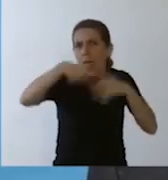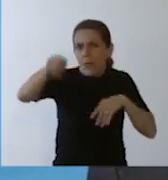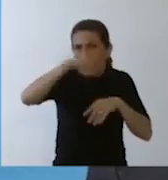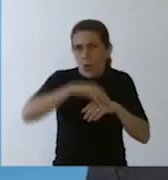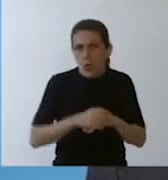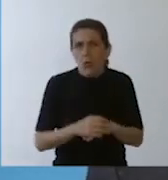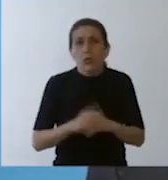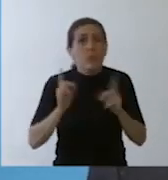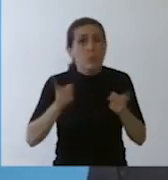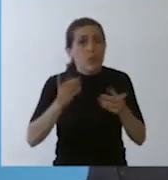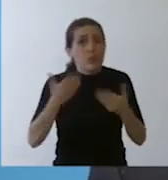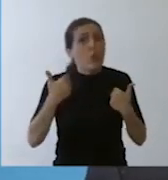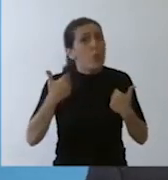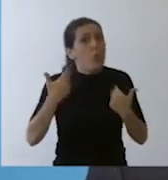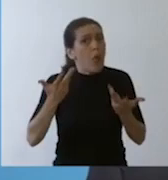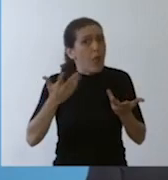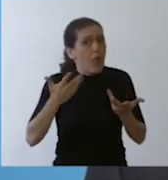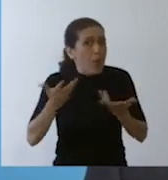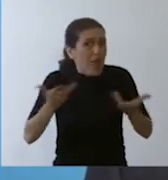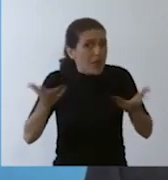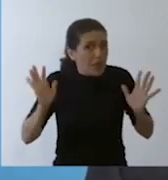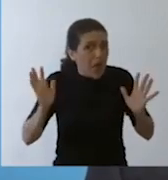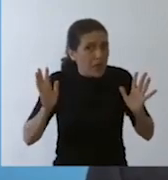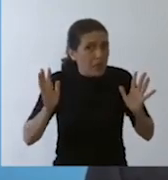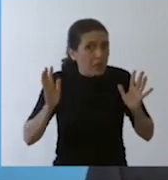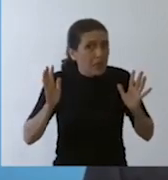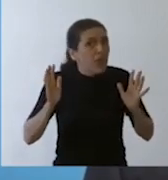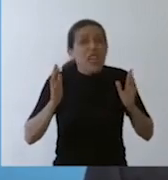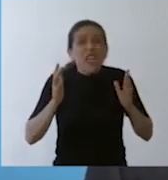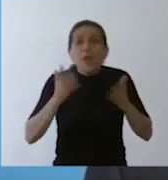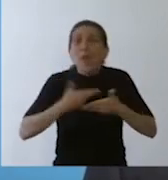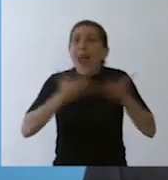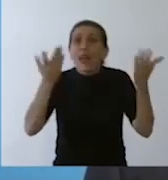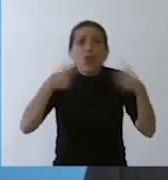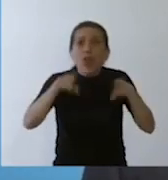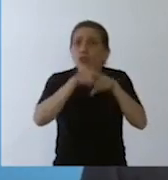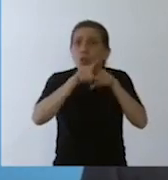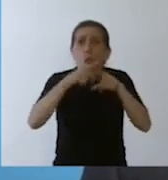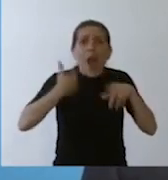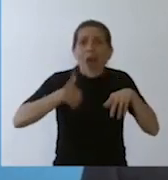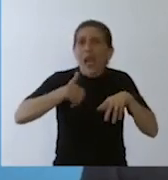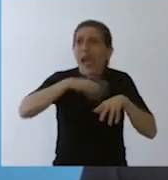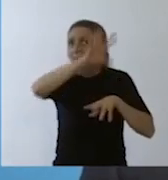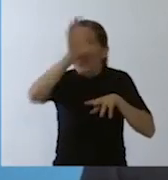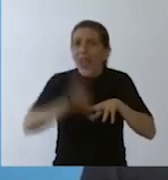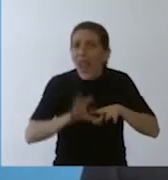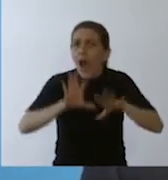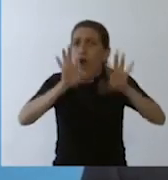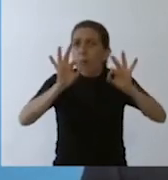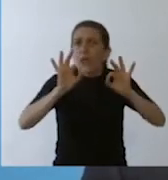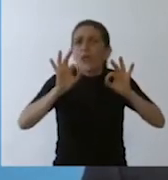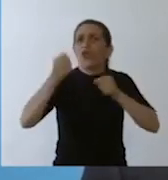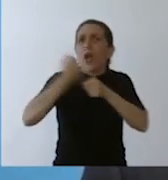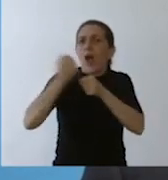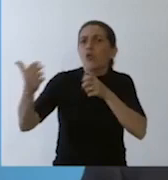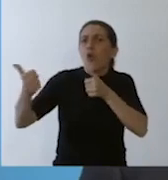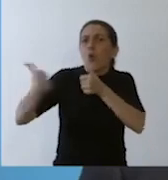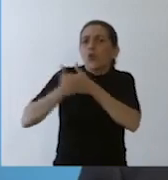que eventualmente pueden suceder y que sea similar en toda la Argentina. Eso estamos trabajándolo con la sociedad científica,